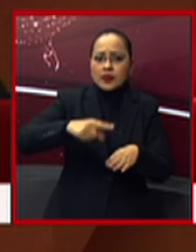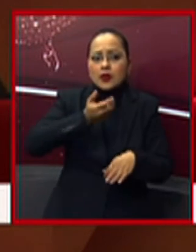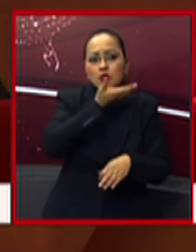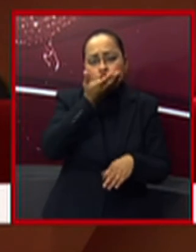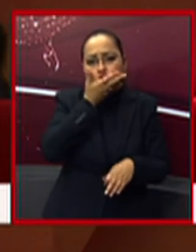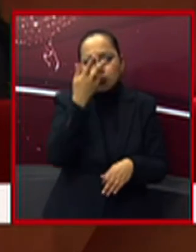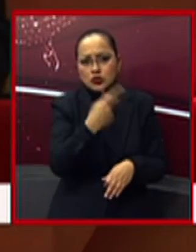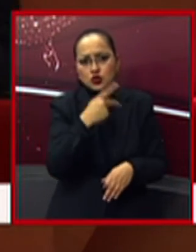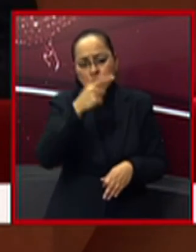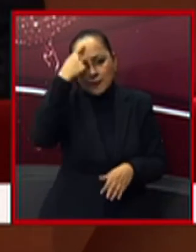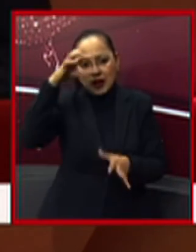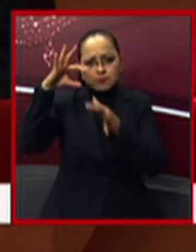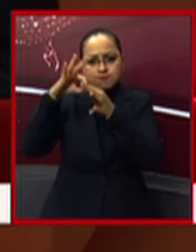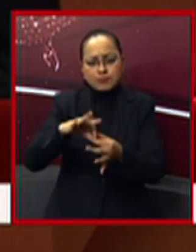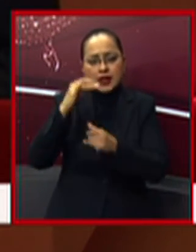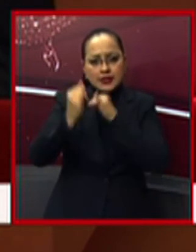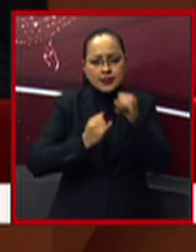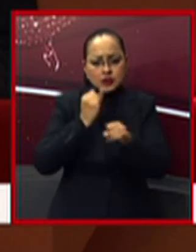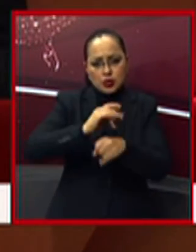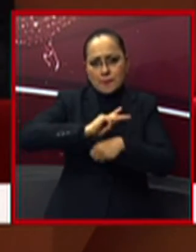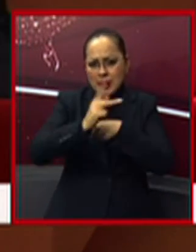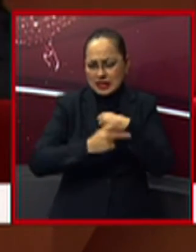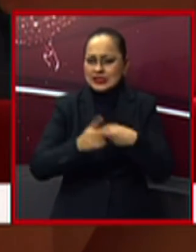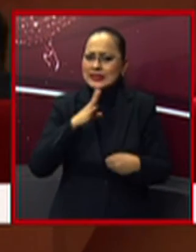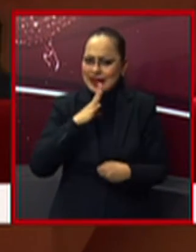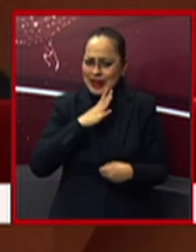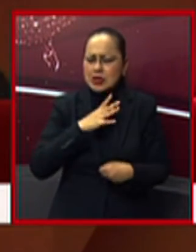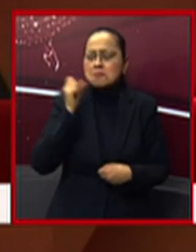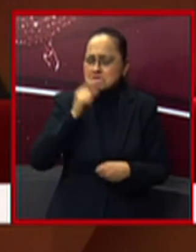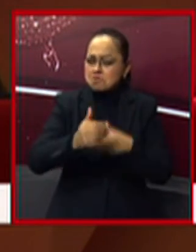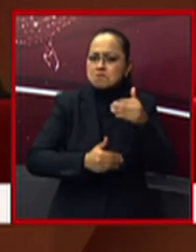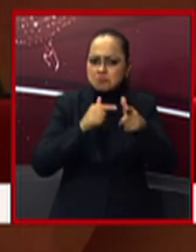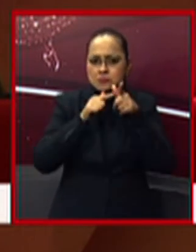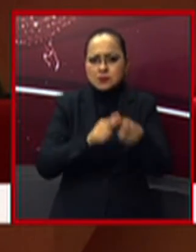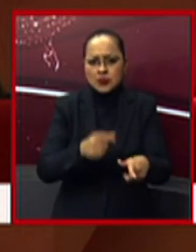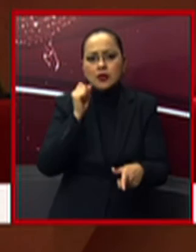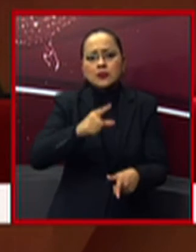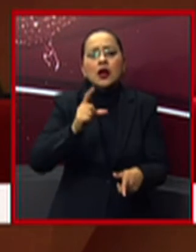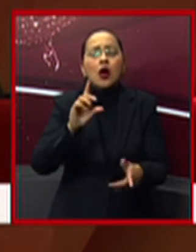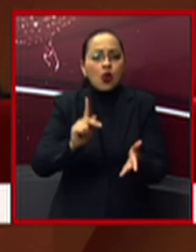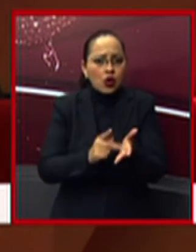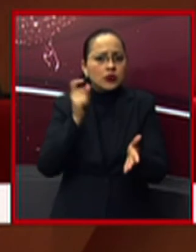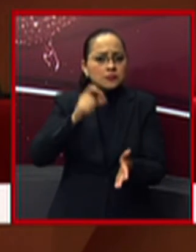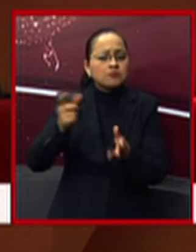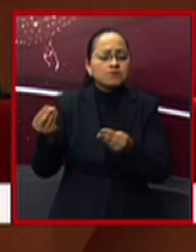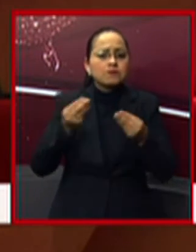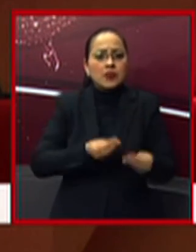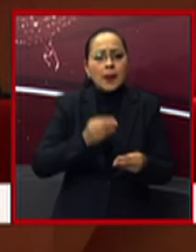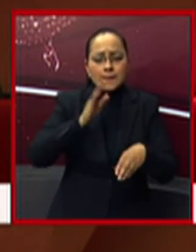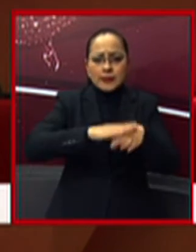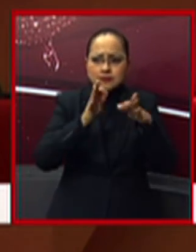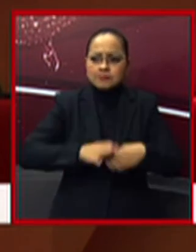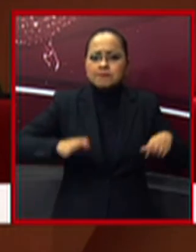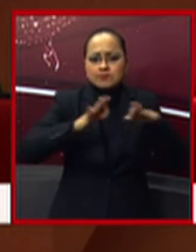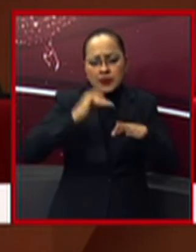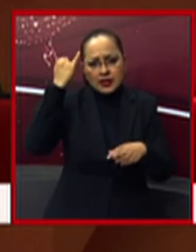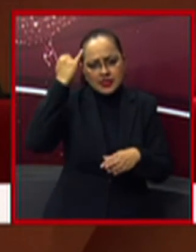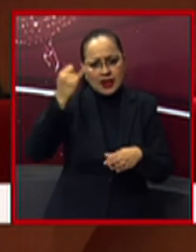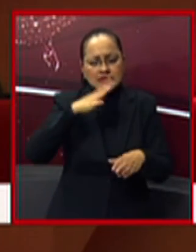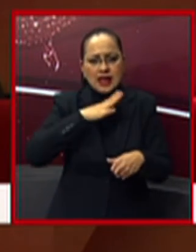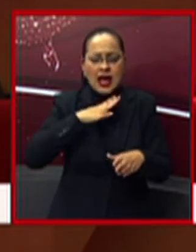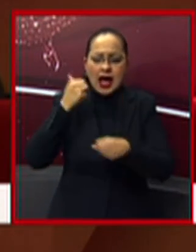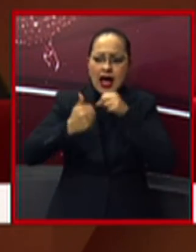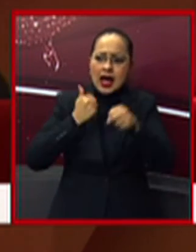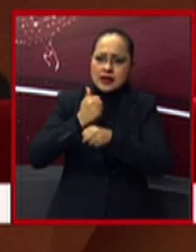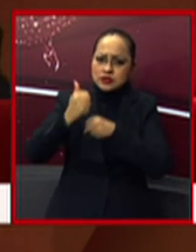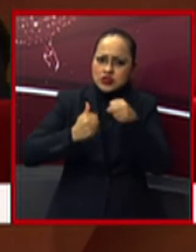y de solidaridad internacional de nuestro país y retoma muchos de los principios que en los últimos años hemos